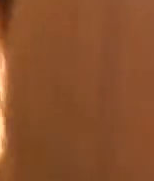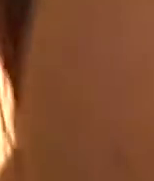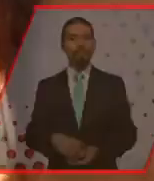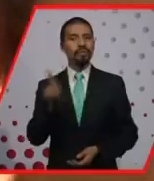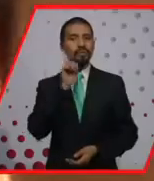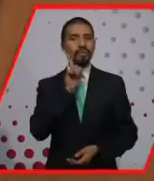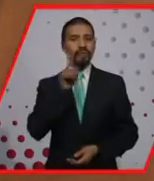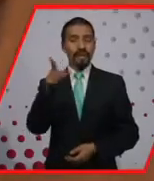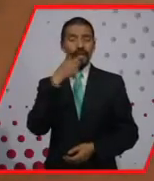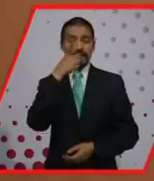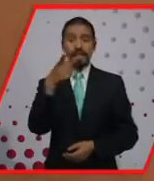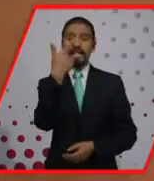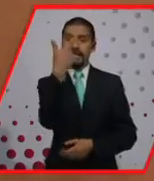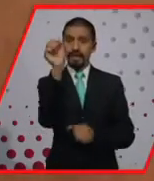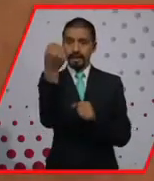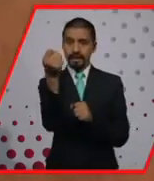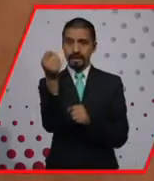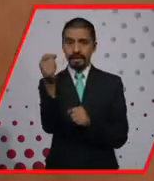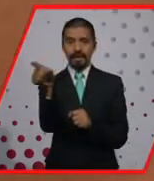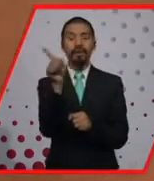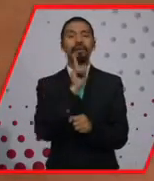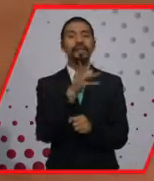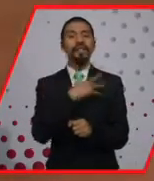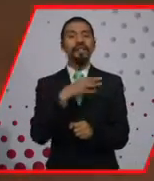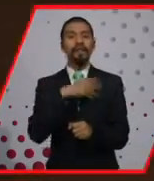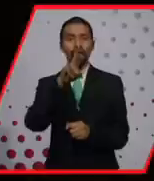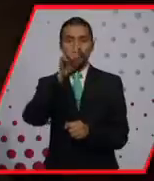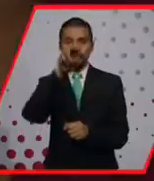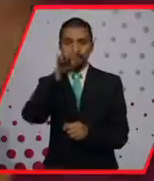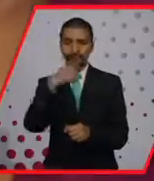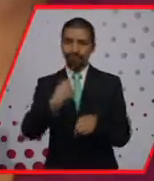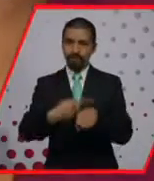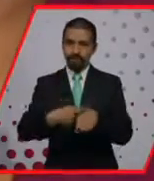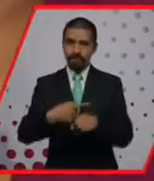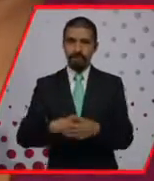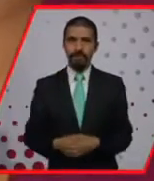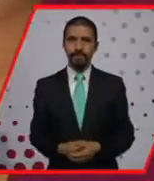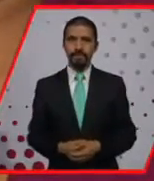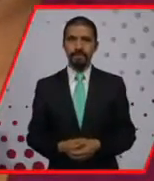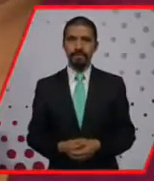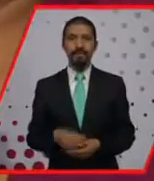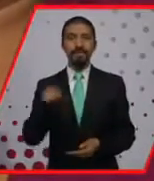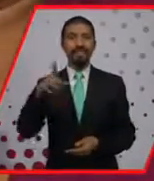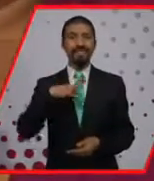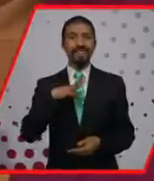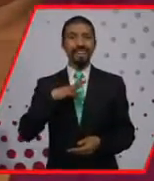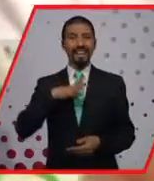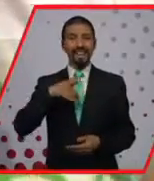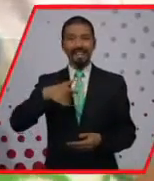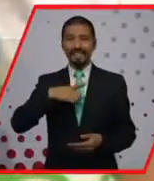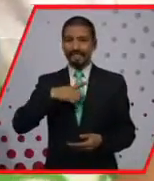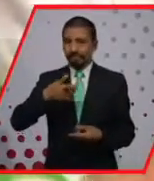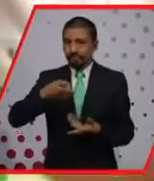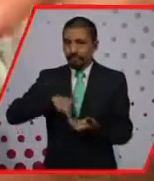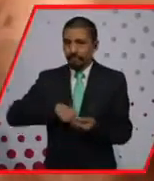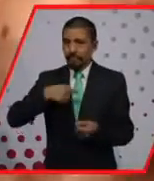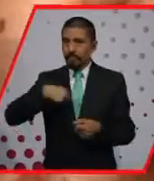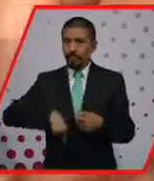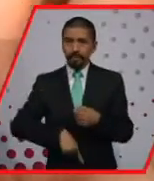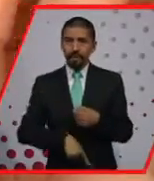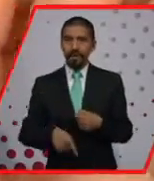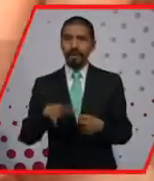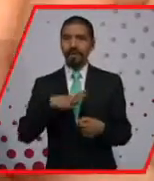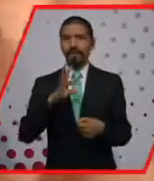Esta madre asegura que el 7 de septiembre su hija Romina enfermó. Tuvo una infección en las vías urinarias, se le